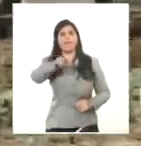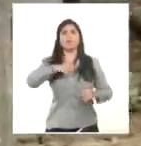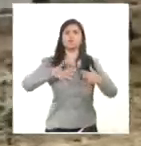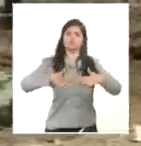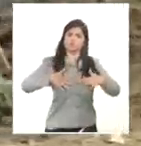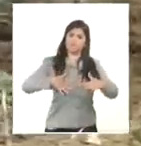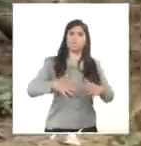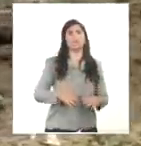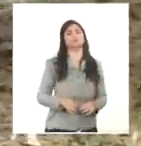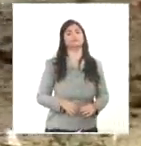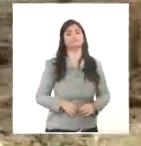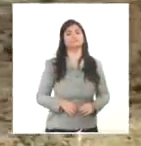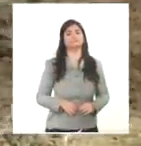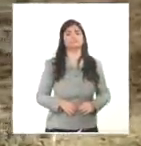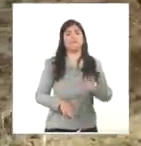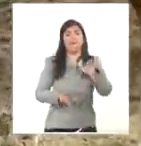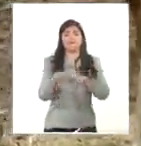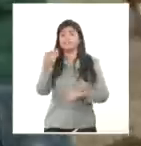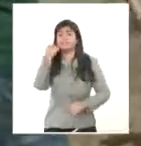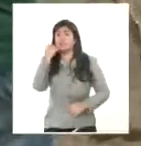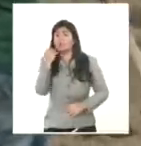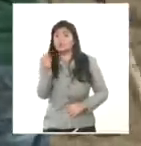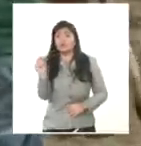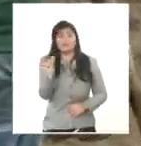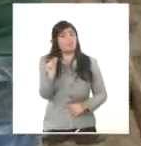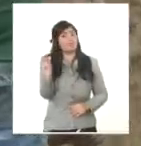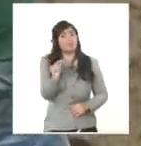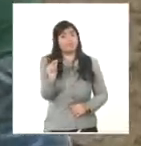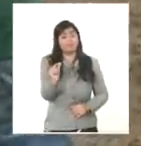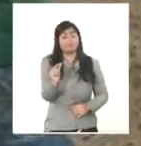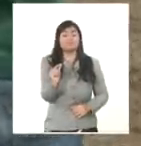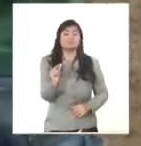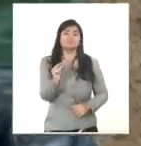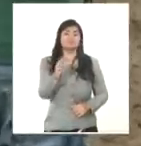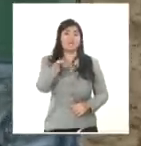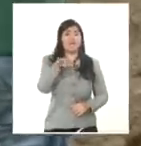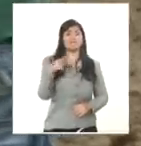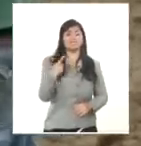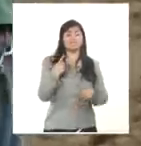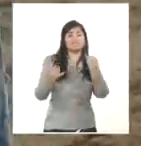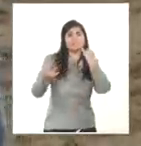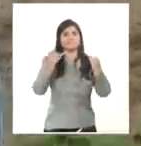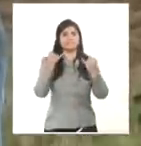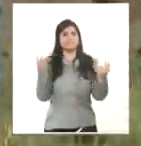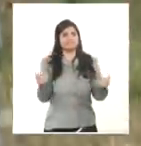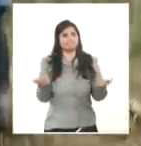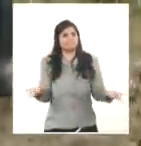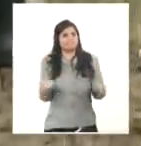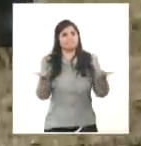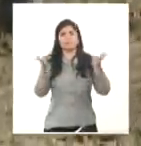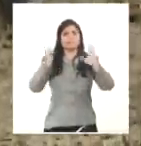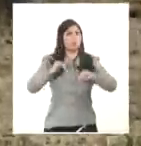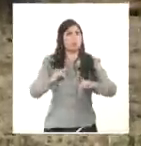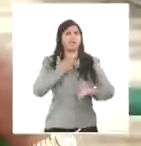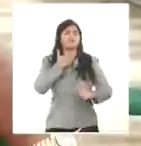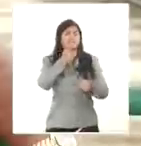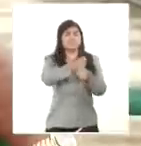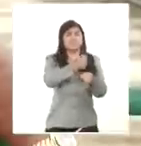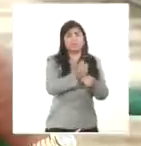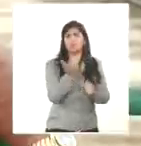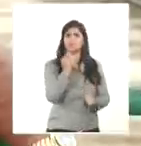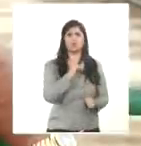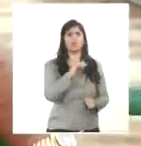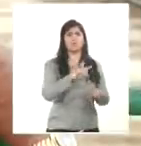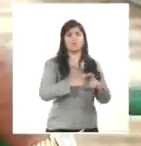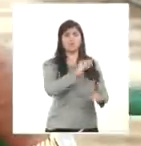es negativo por el otro. No es negativo en el hombre, porque cuando un hombre no está motivado, porque no tiene repercusión económica, no tiene deseo de trabajar. Y tiene efecto negativo